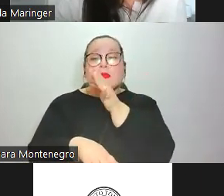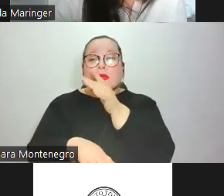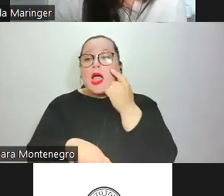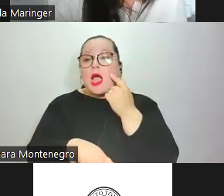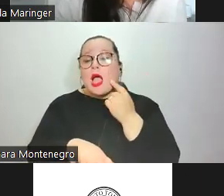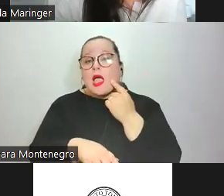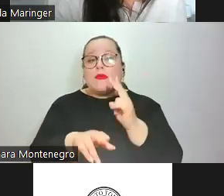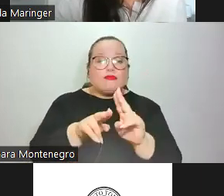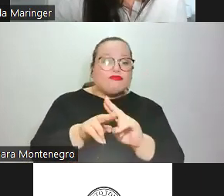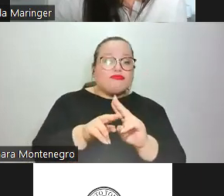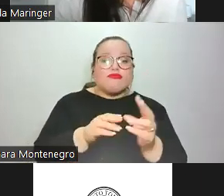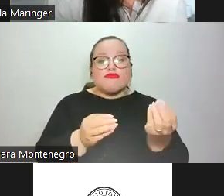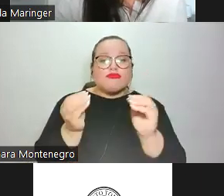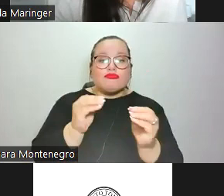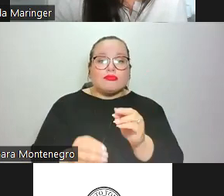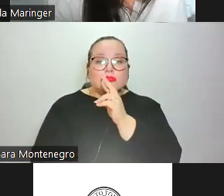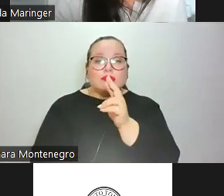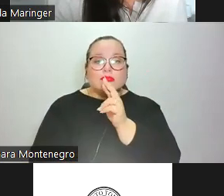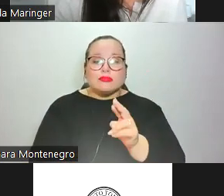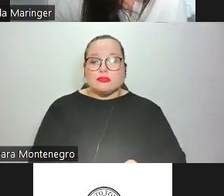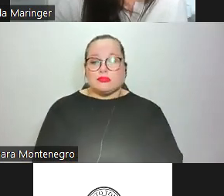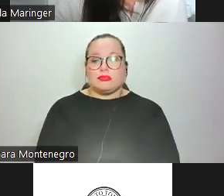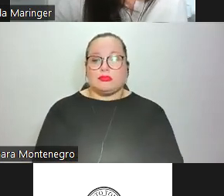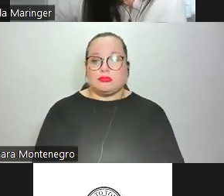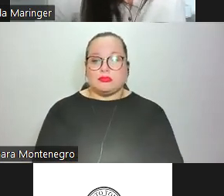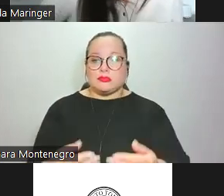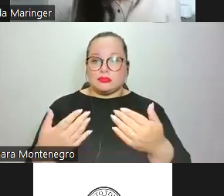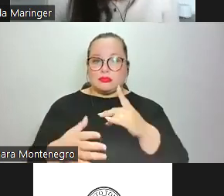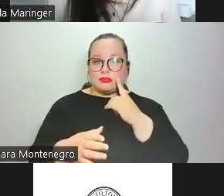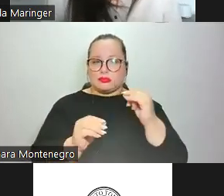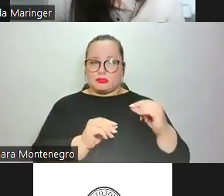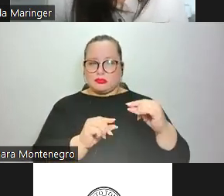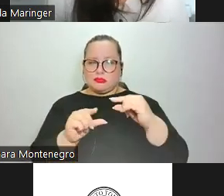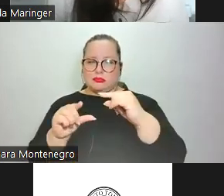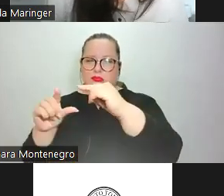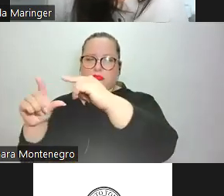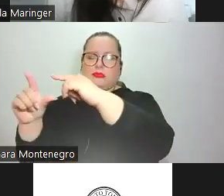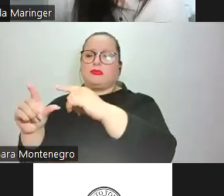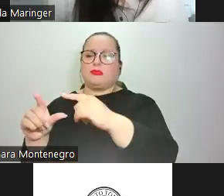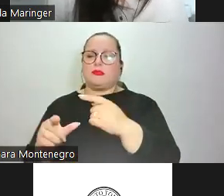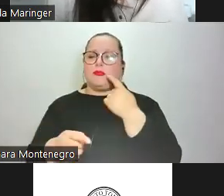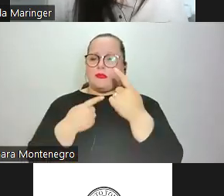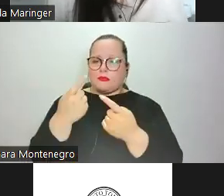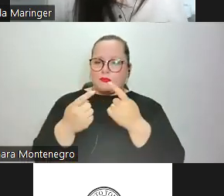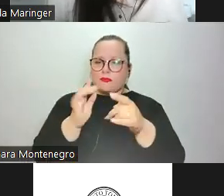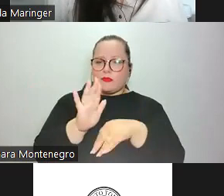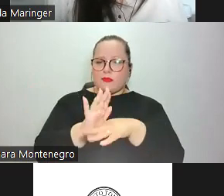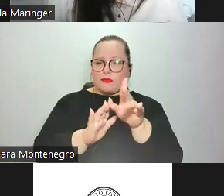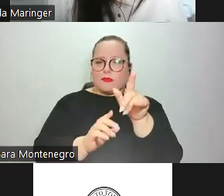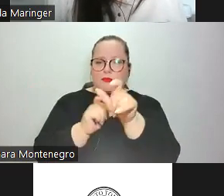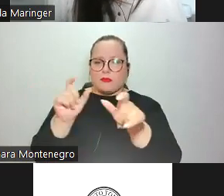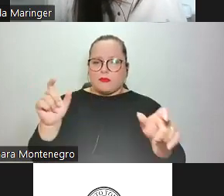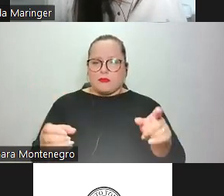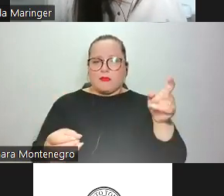para que puedan responder. Y sabes que ya se ve una tendencia, Paola. Estamos viendo que hay más personas